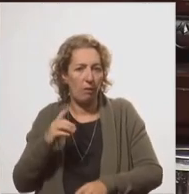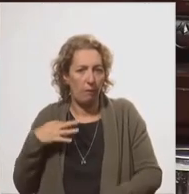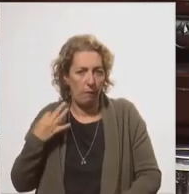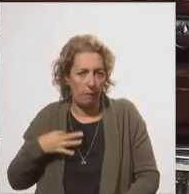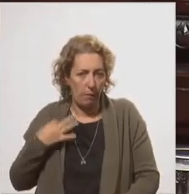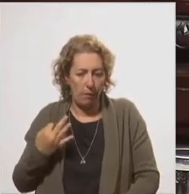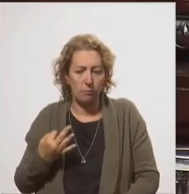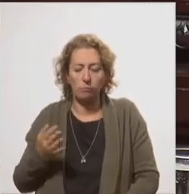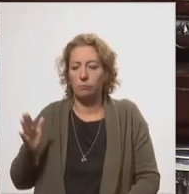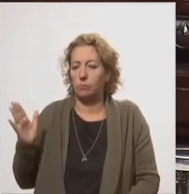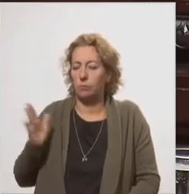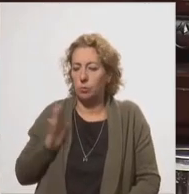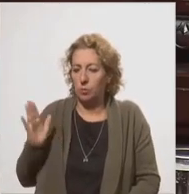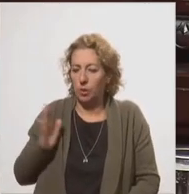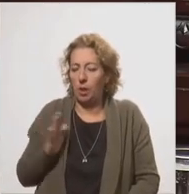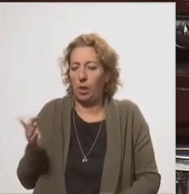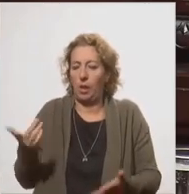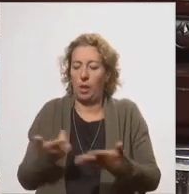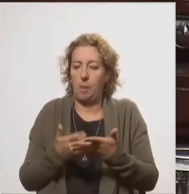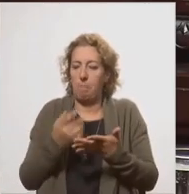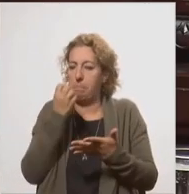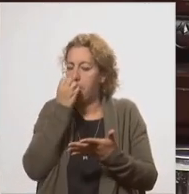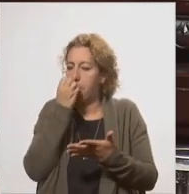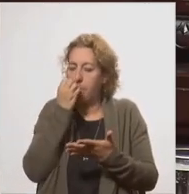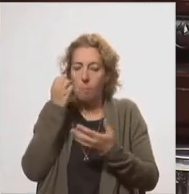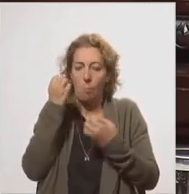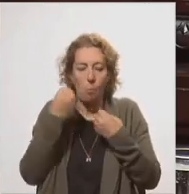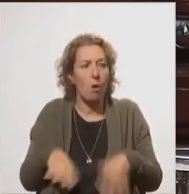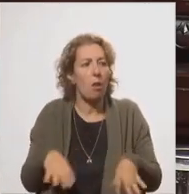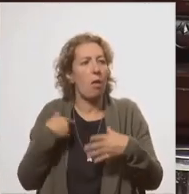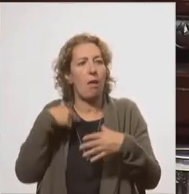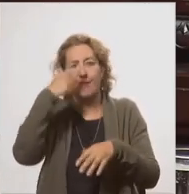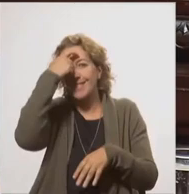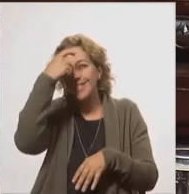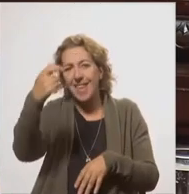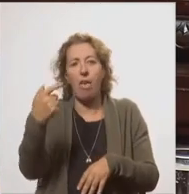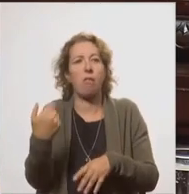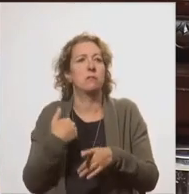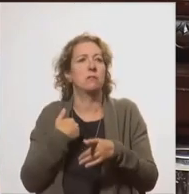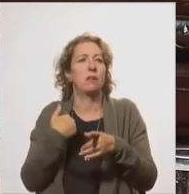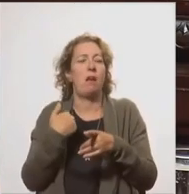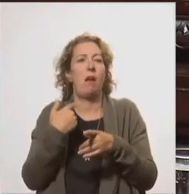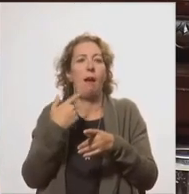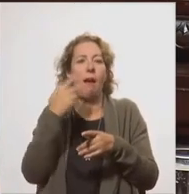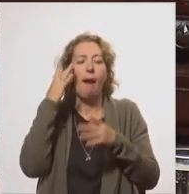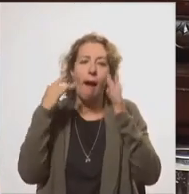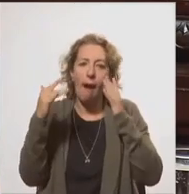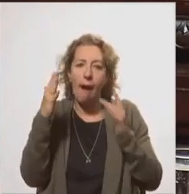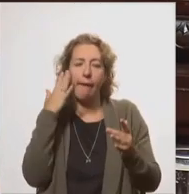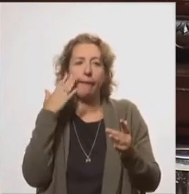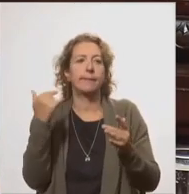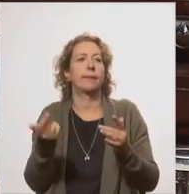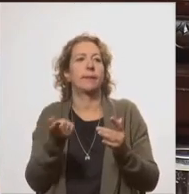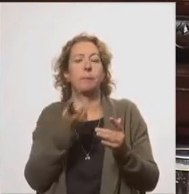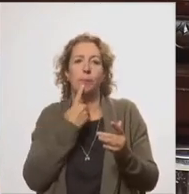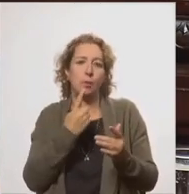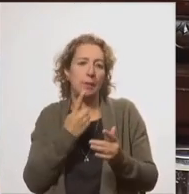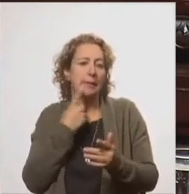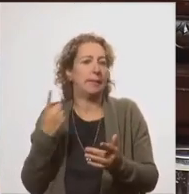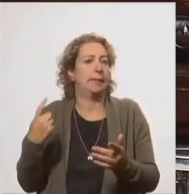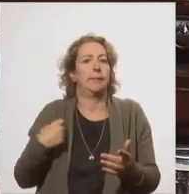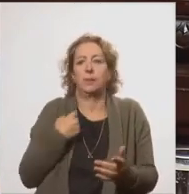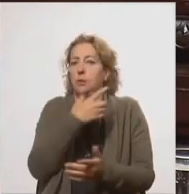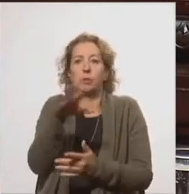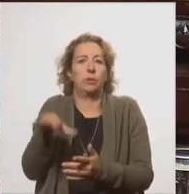Mujeres que han enriquecido la ciencia, las artes, la política, la sociedad uruguaya toda. Mujeres